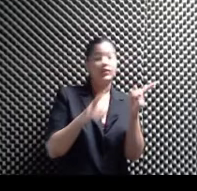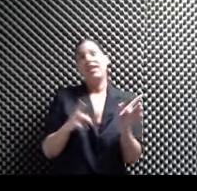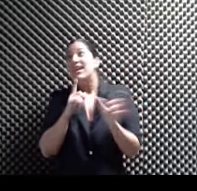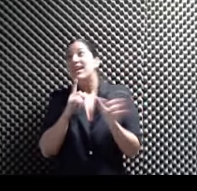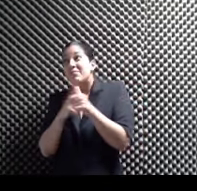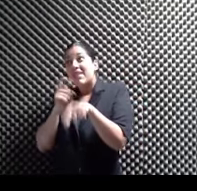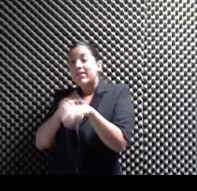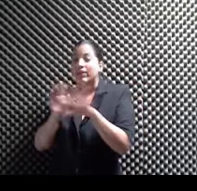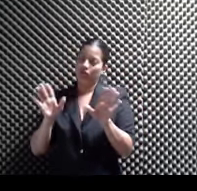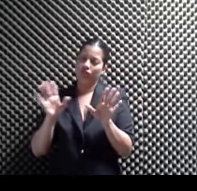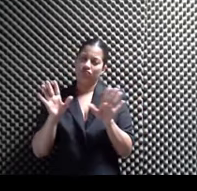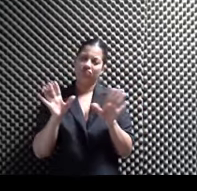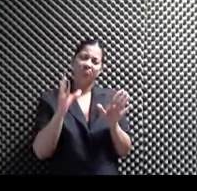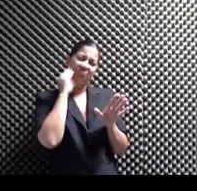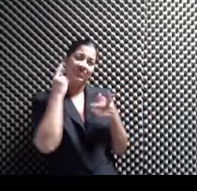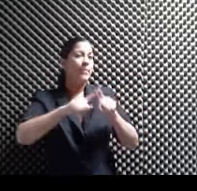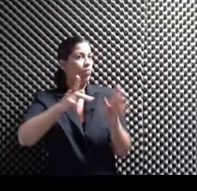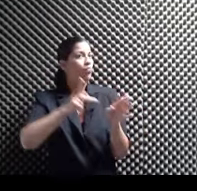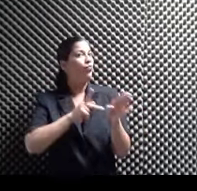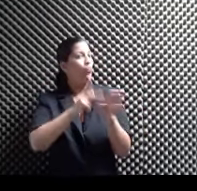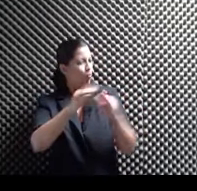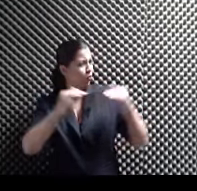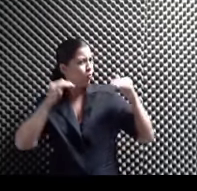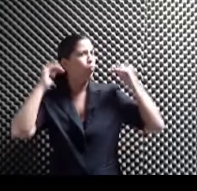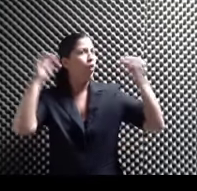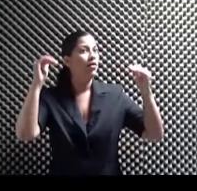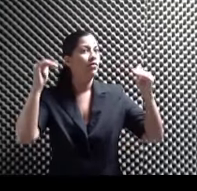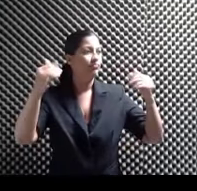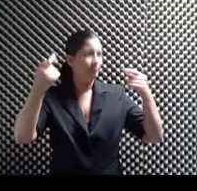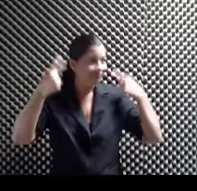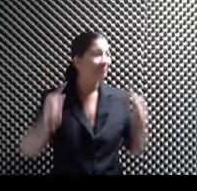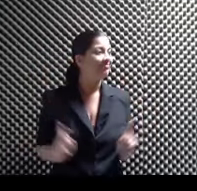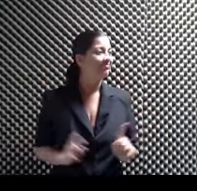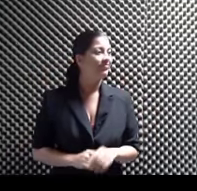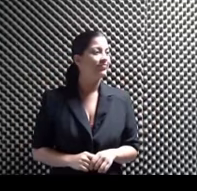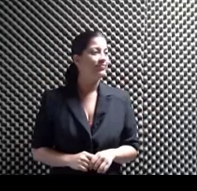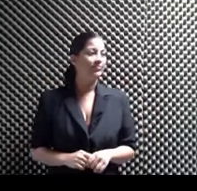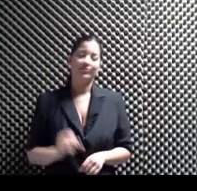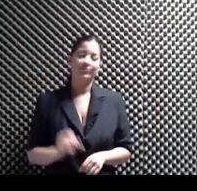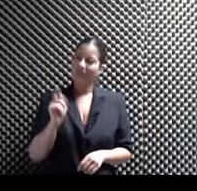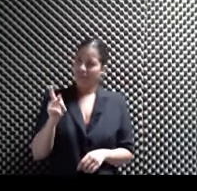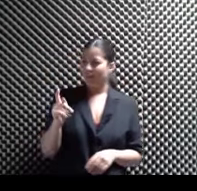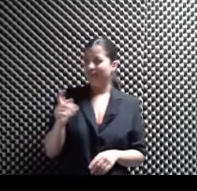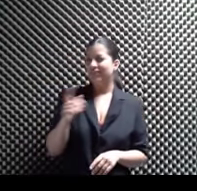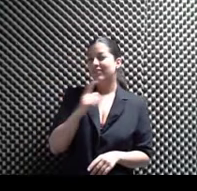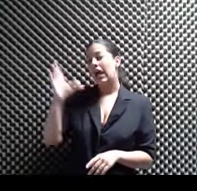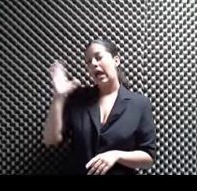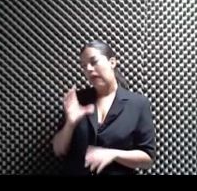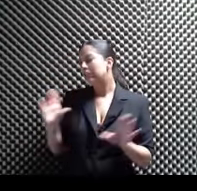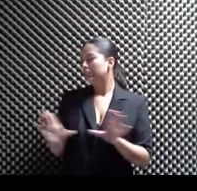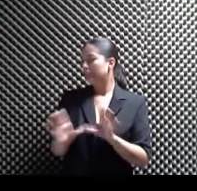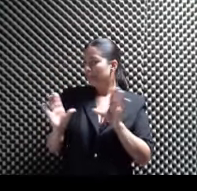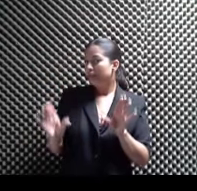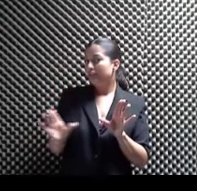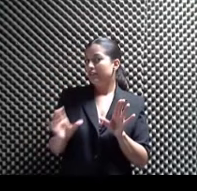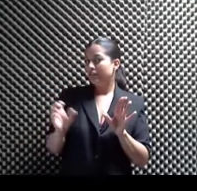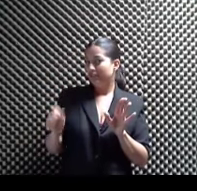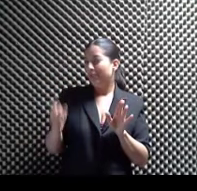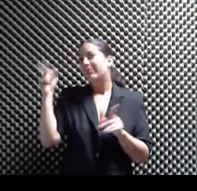esto es ya Como que profesional Claro Es como que ¡Guau! Eso te digo Ya una vez fuera De pasar la prueba De haber